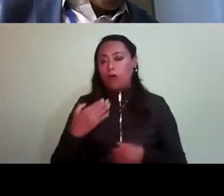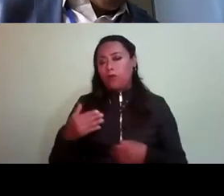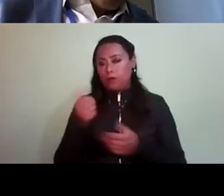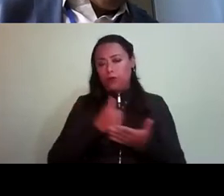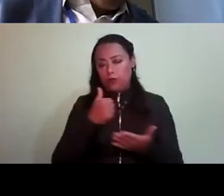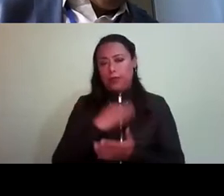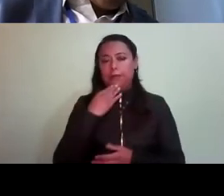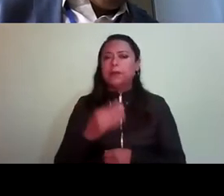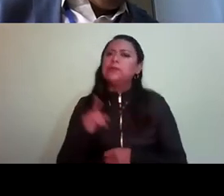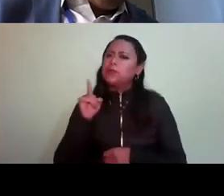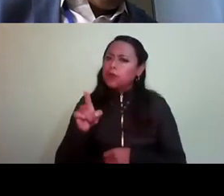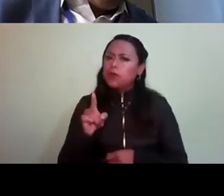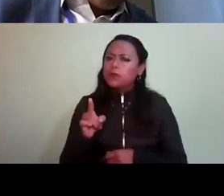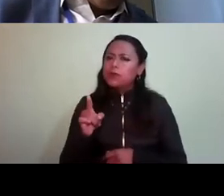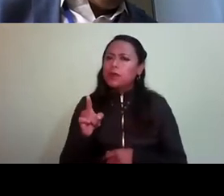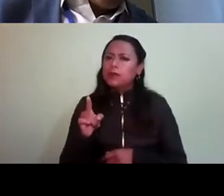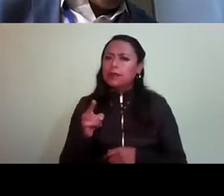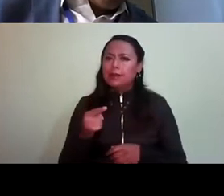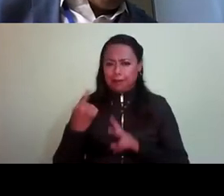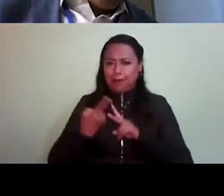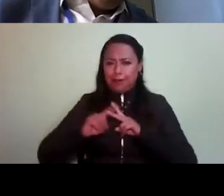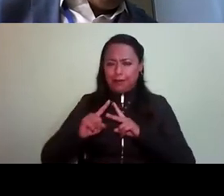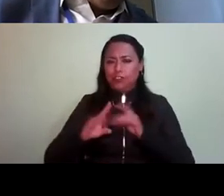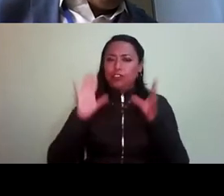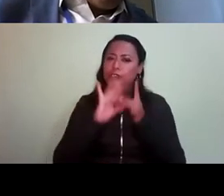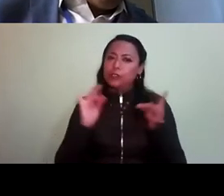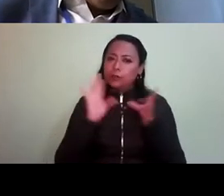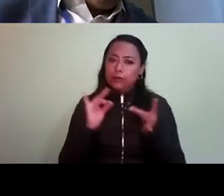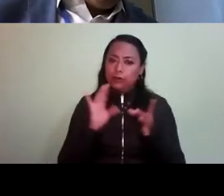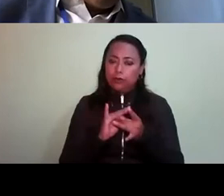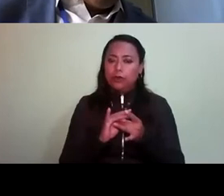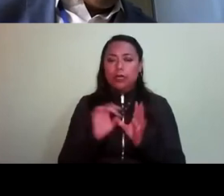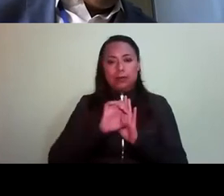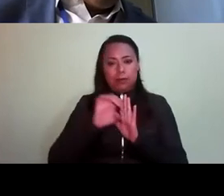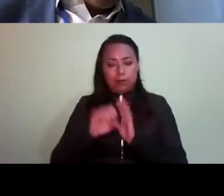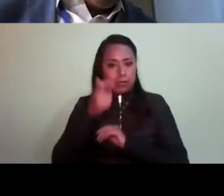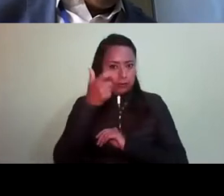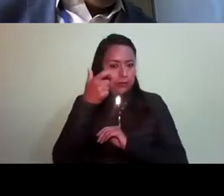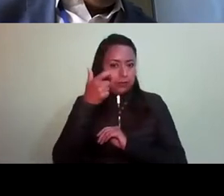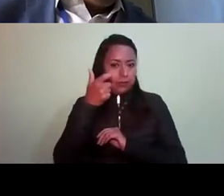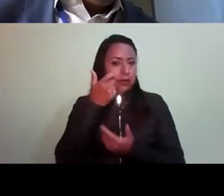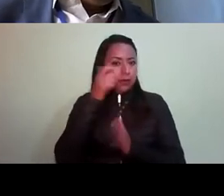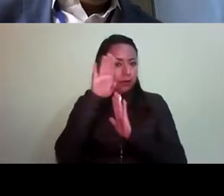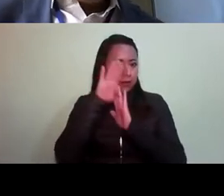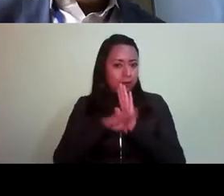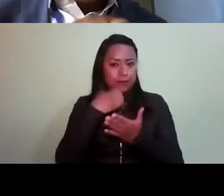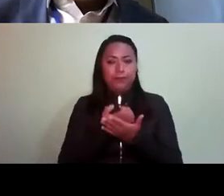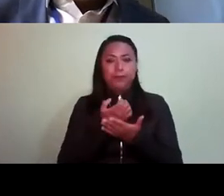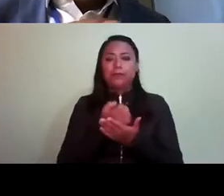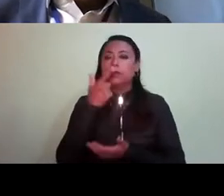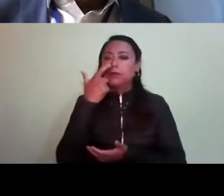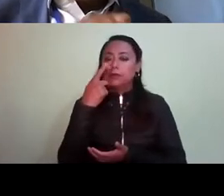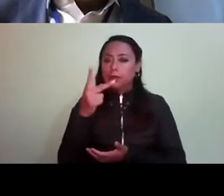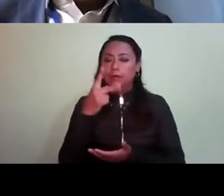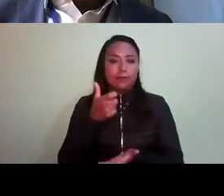Usted nos comentaba en un principio que la reducción económica de su presupuesto no ha